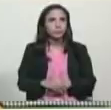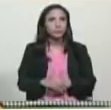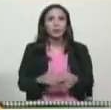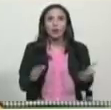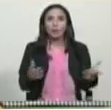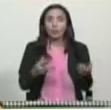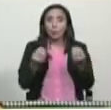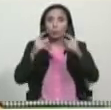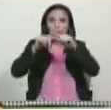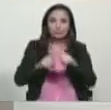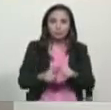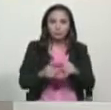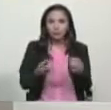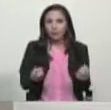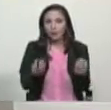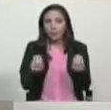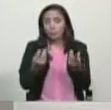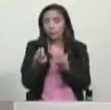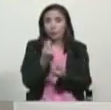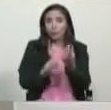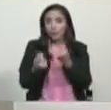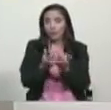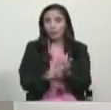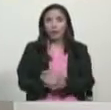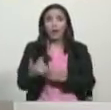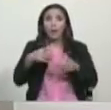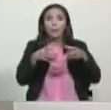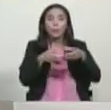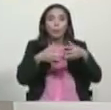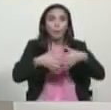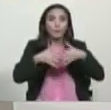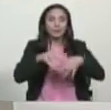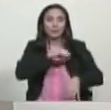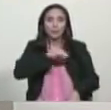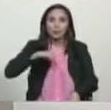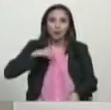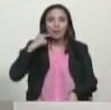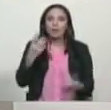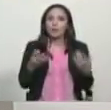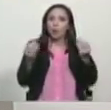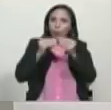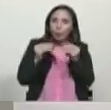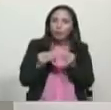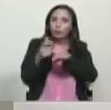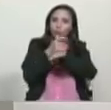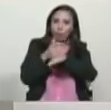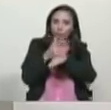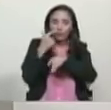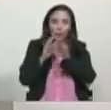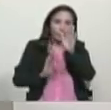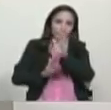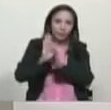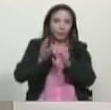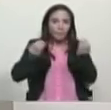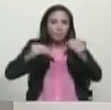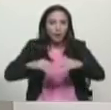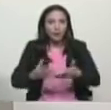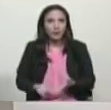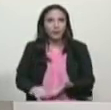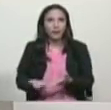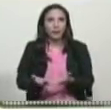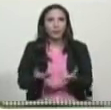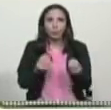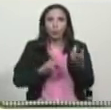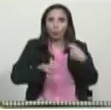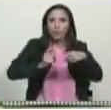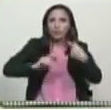102.227 euros, donde el sector privado, en alianza con el gobierno nacional, viene levantando la producción